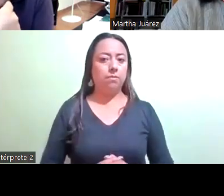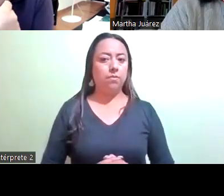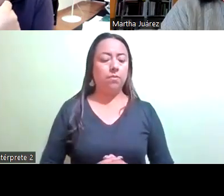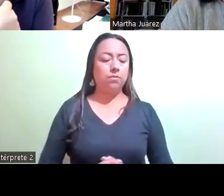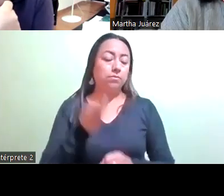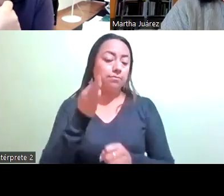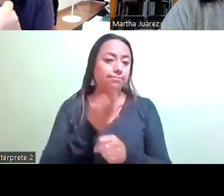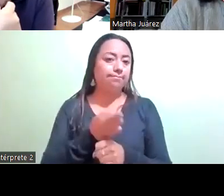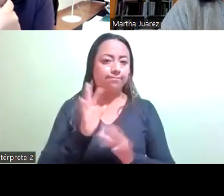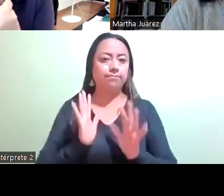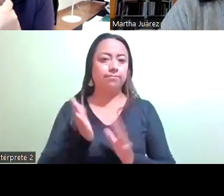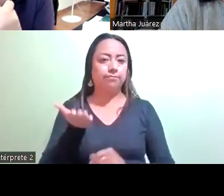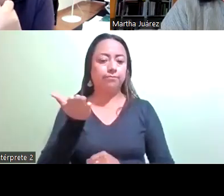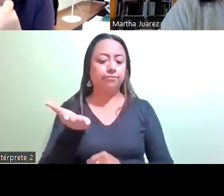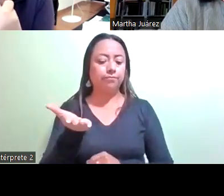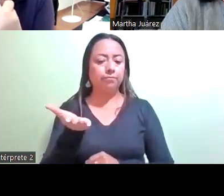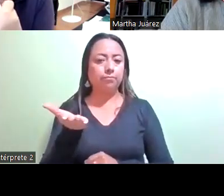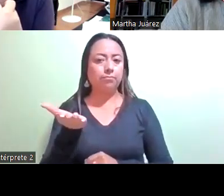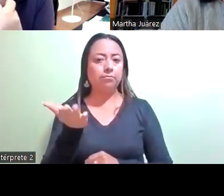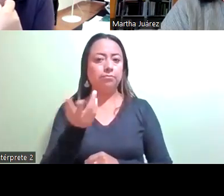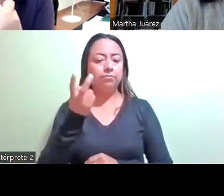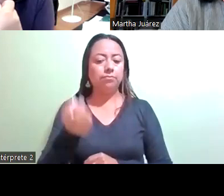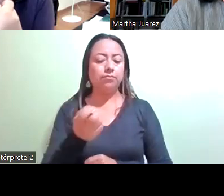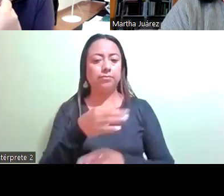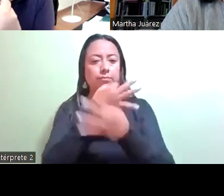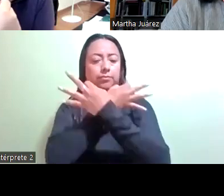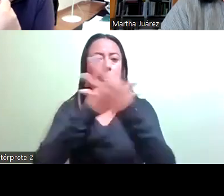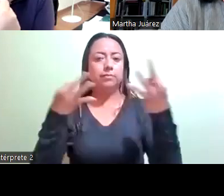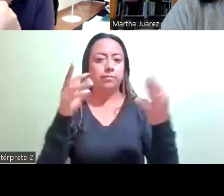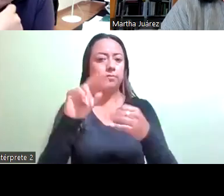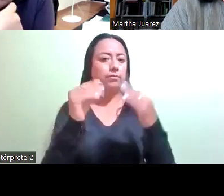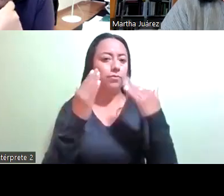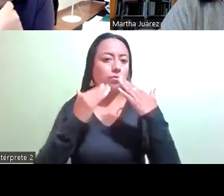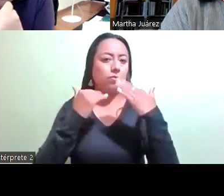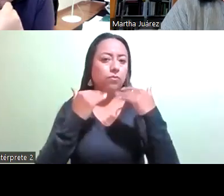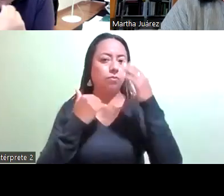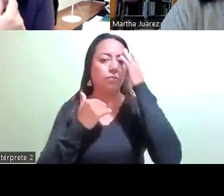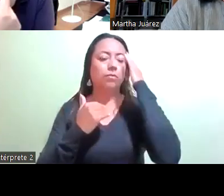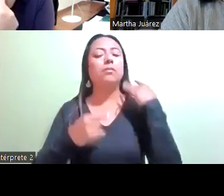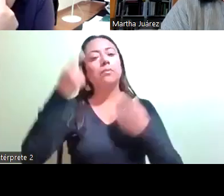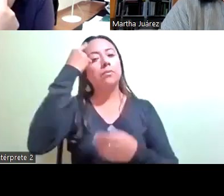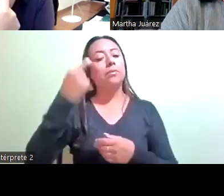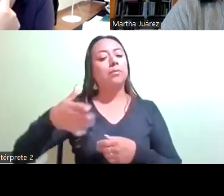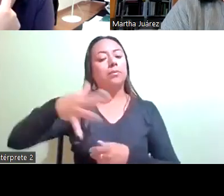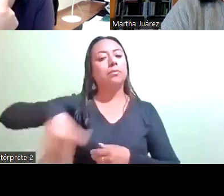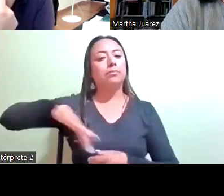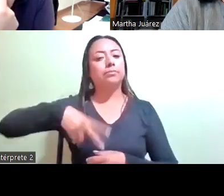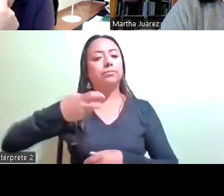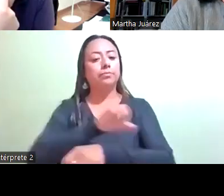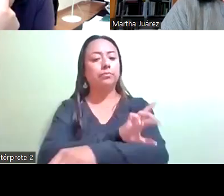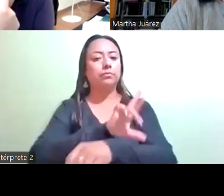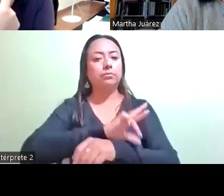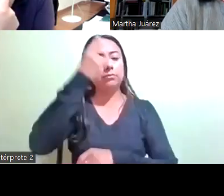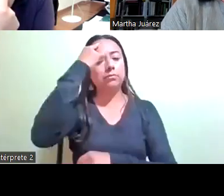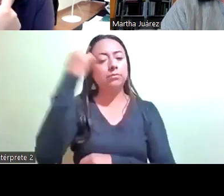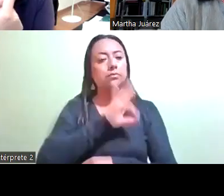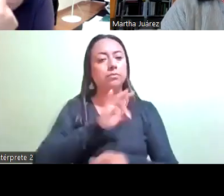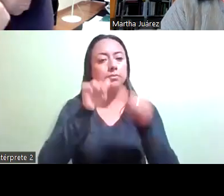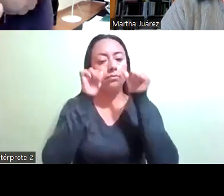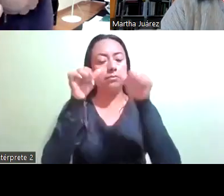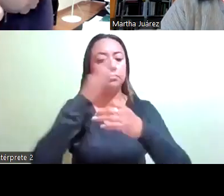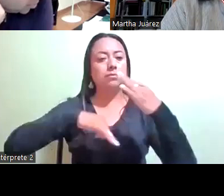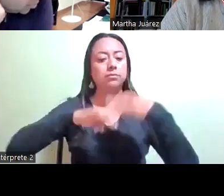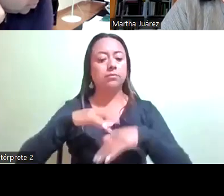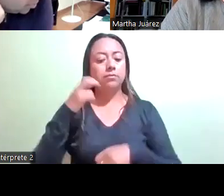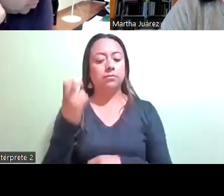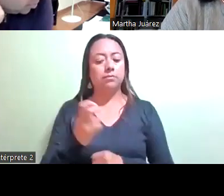que la búsqueda ha sido exhaustiva por parte de esta coordinación para tratar de atender las solicitudes presentadas, pero